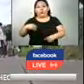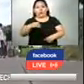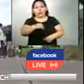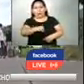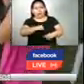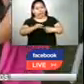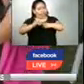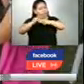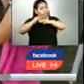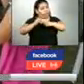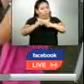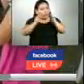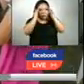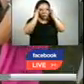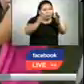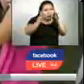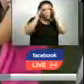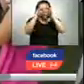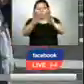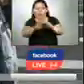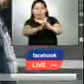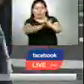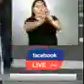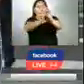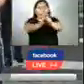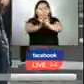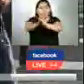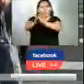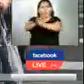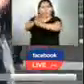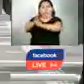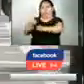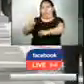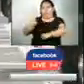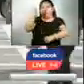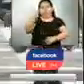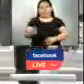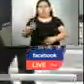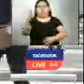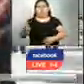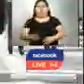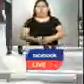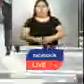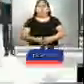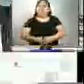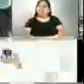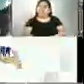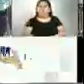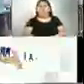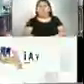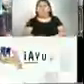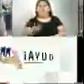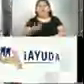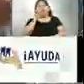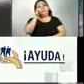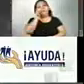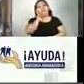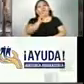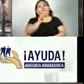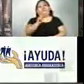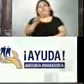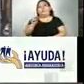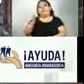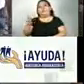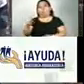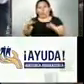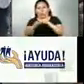virología se mantienen pendientes ante el aumento de contagios en los últimos días. Efectivamente, hemos observado, al igual que